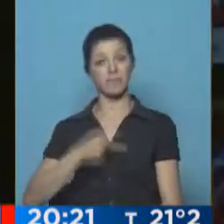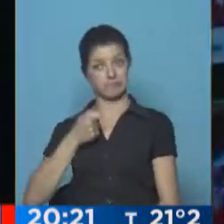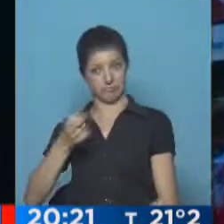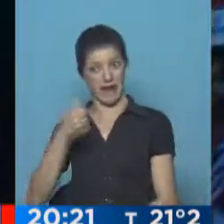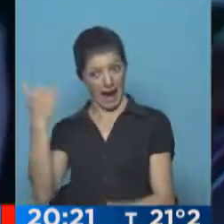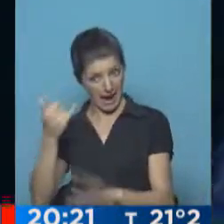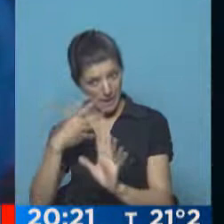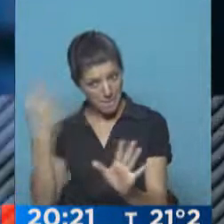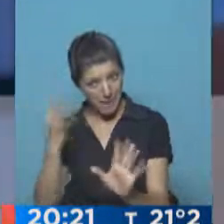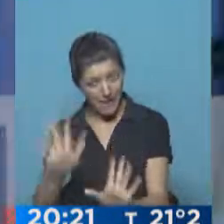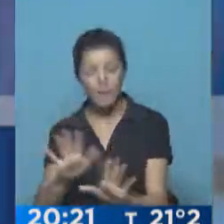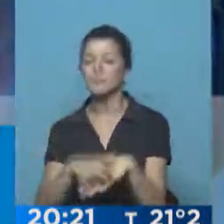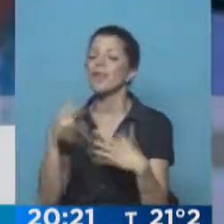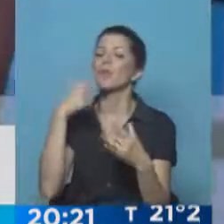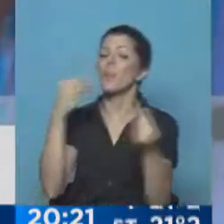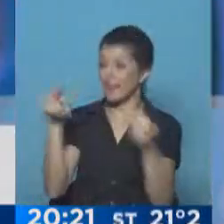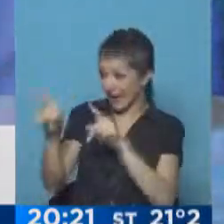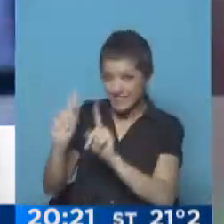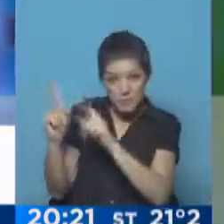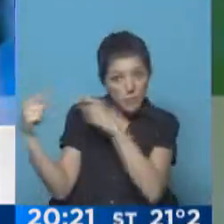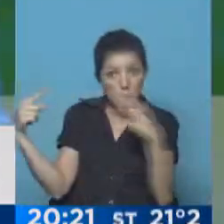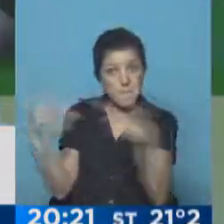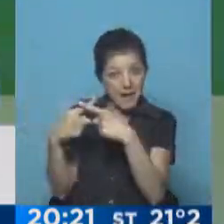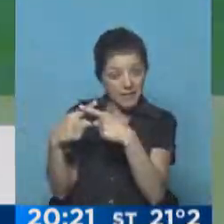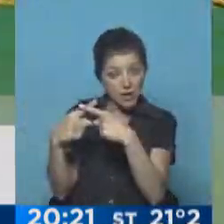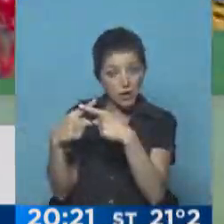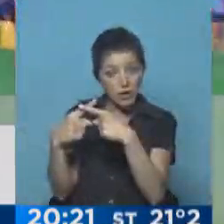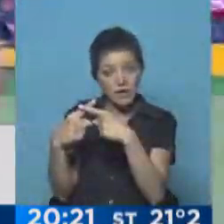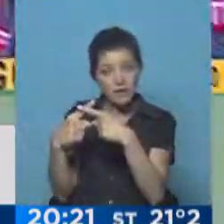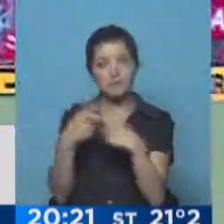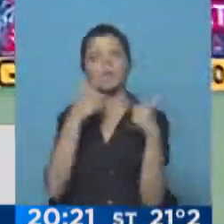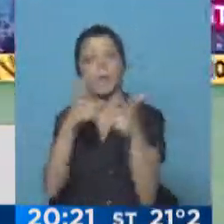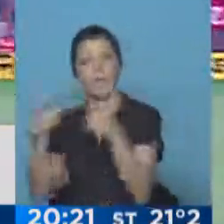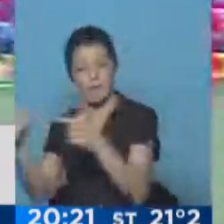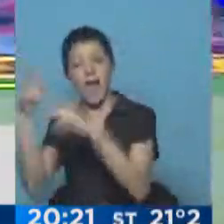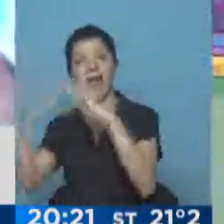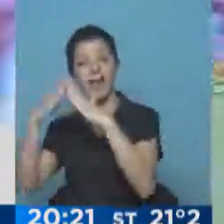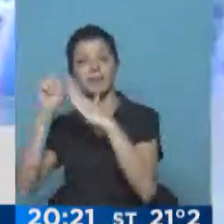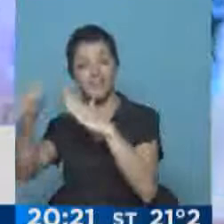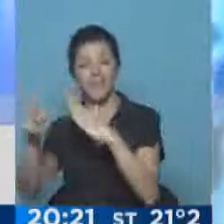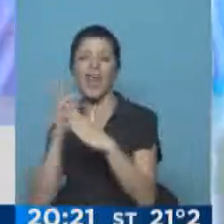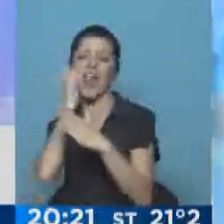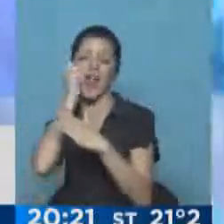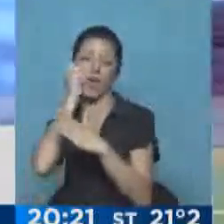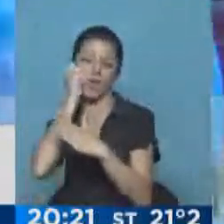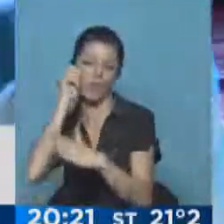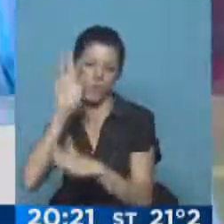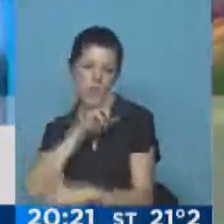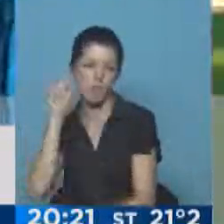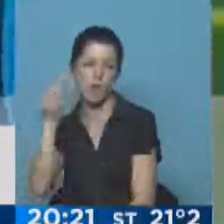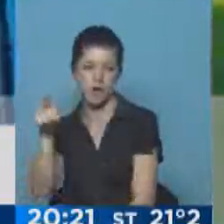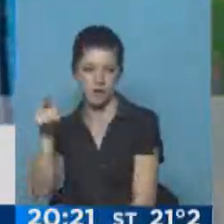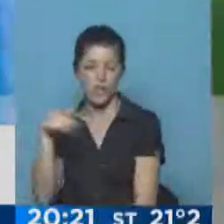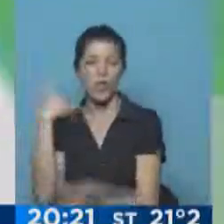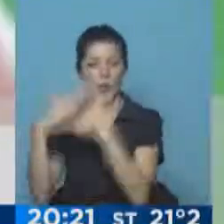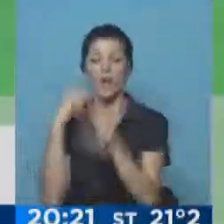porque justamente en ese partido le tiraron un par de balazos a la casa de la abuela. Claro. Mirá lo que hace Tito Noy. Tiene